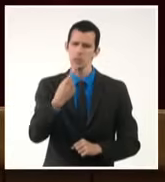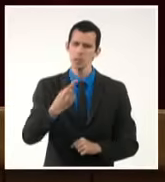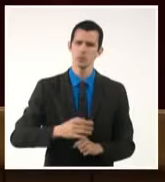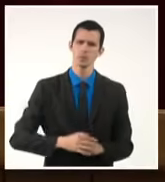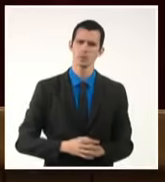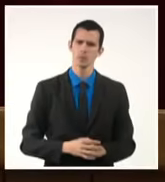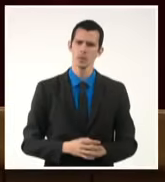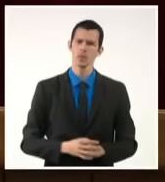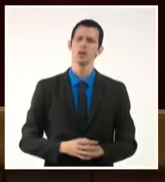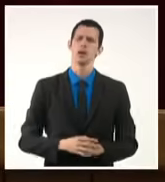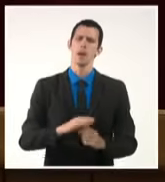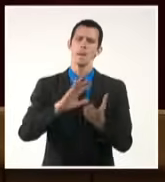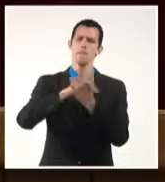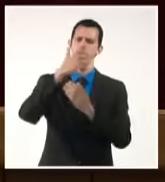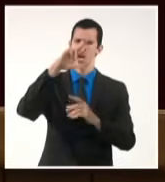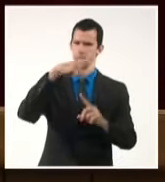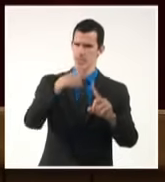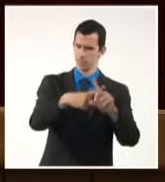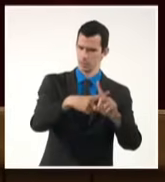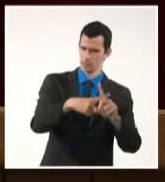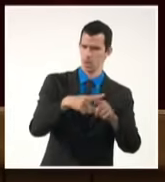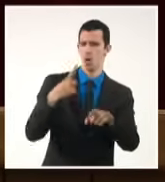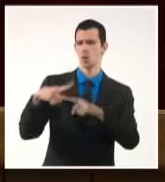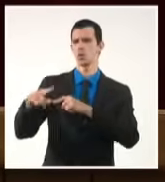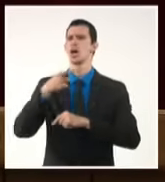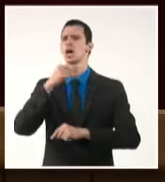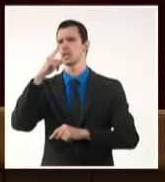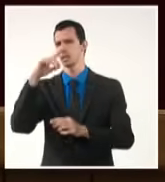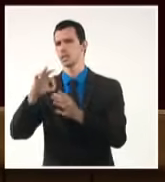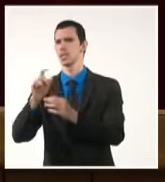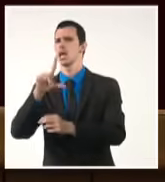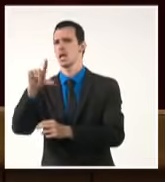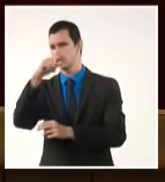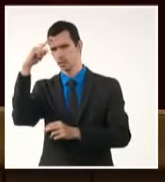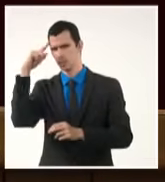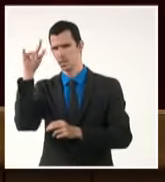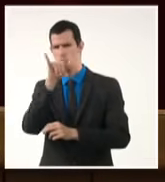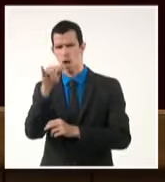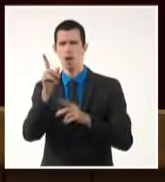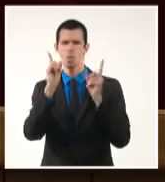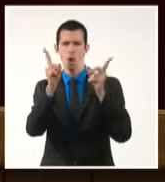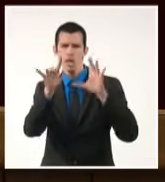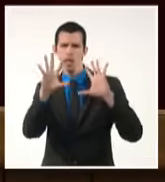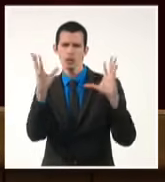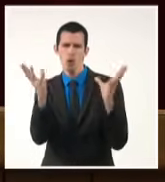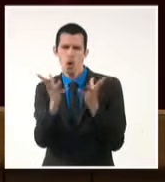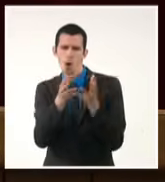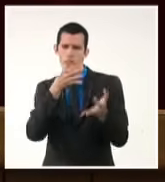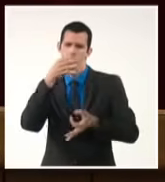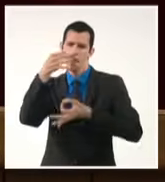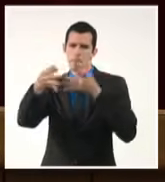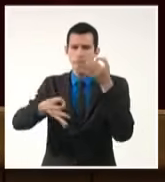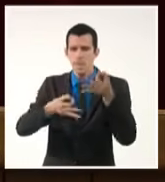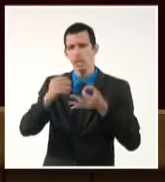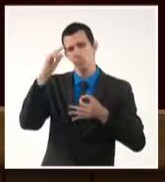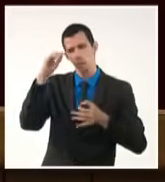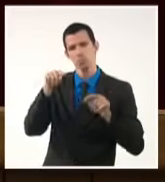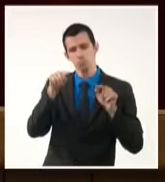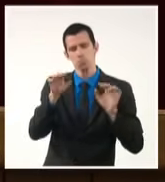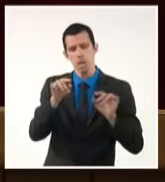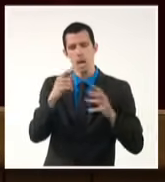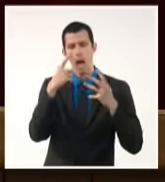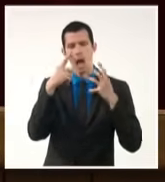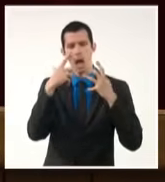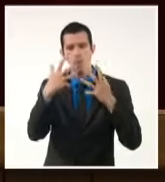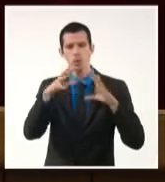está demostrada la factibilidad del socialismo y la experiencia práctica de los intentos de su construcción en otros